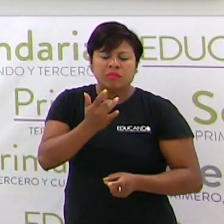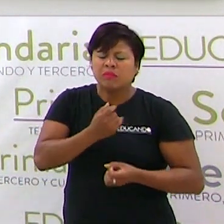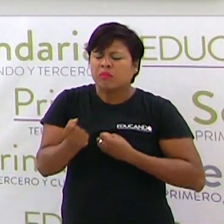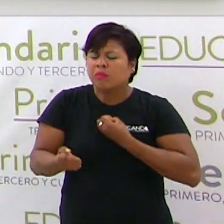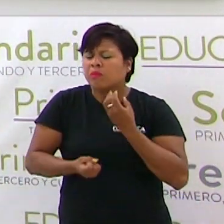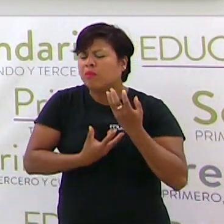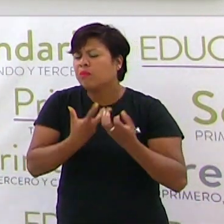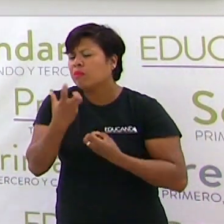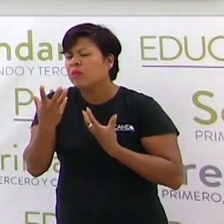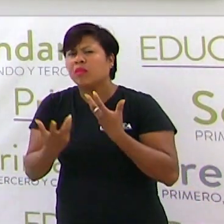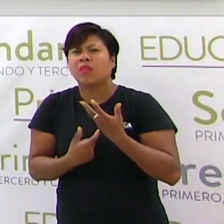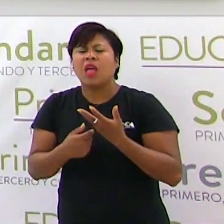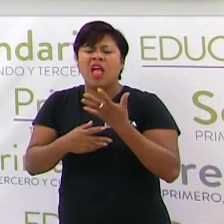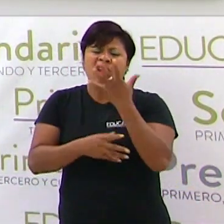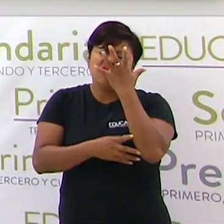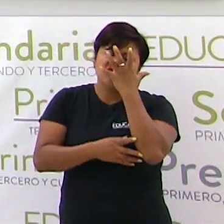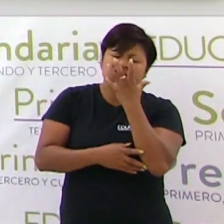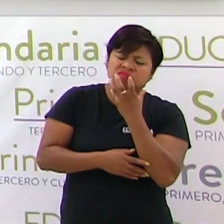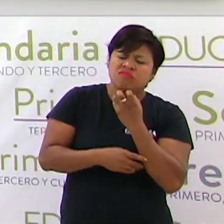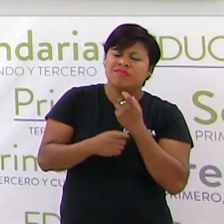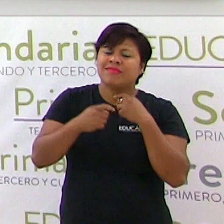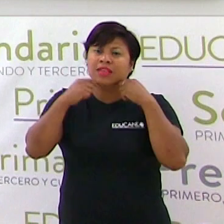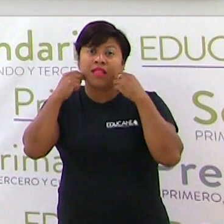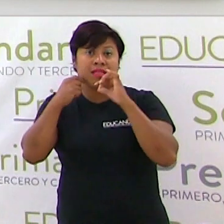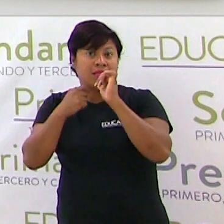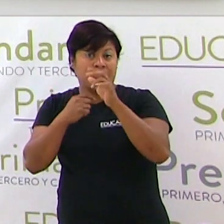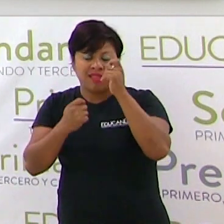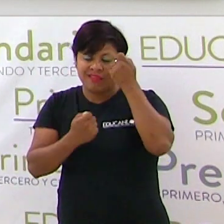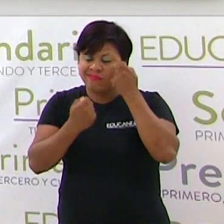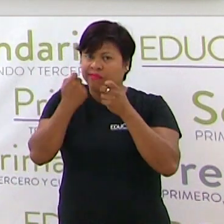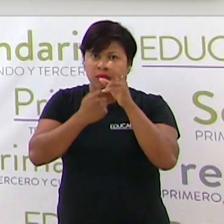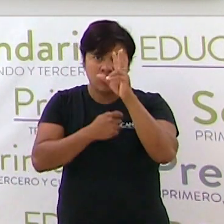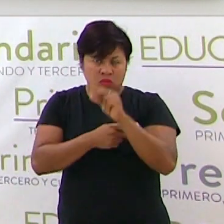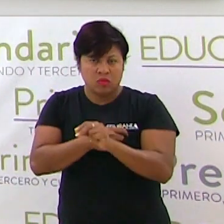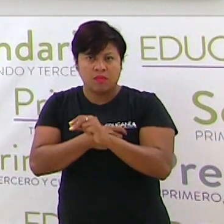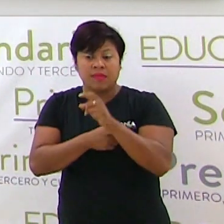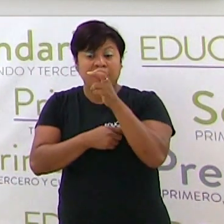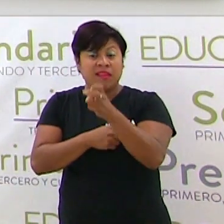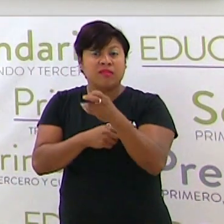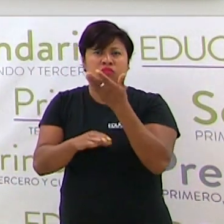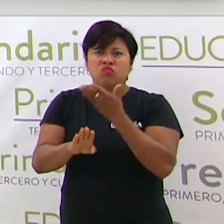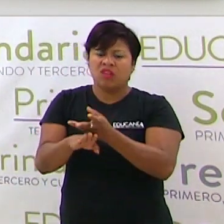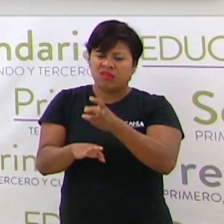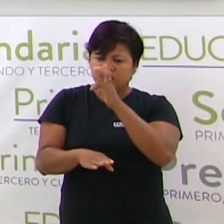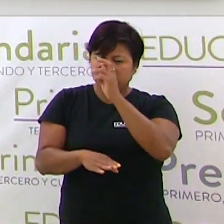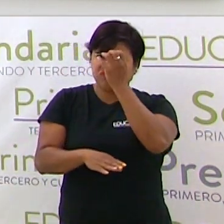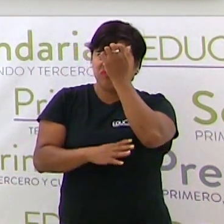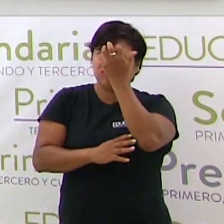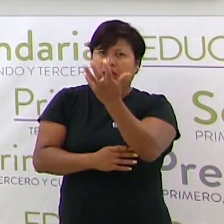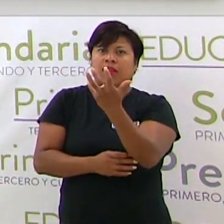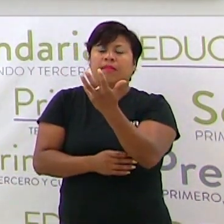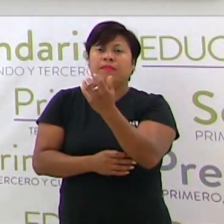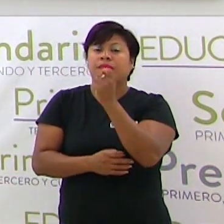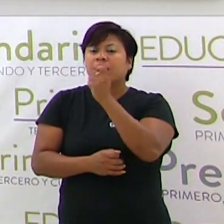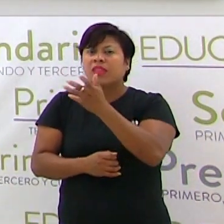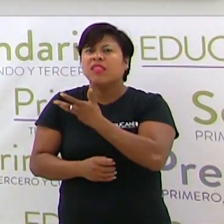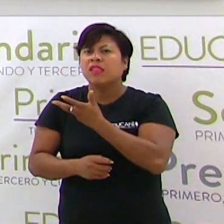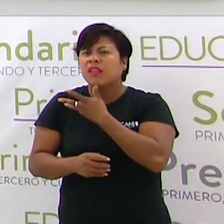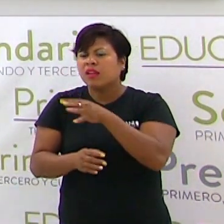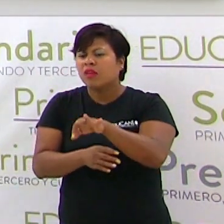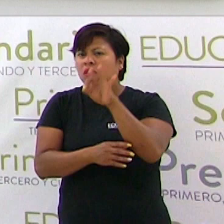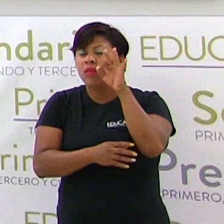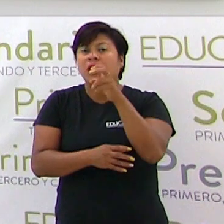no expresa estados de ánimo. Entonces es una carta muy seria, ¿verdad? Bueno, ¿qué es lo que encontramos? Acá cuando